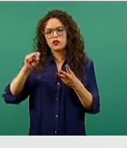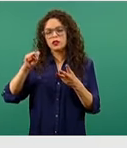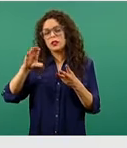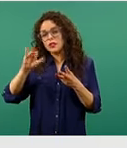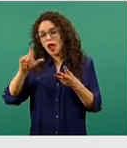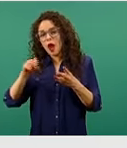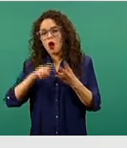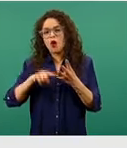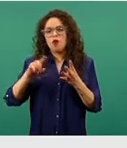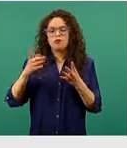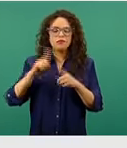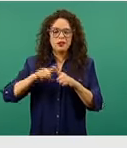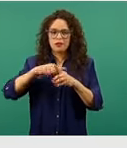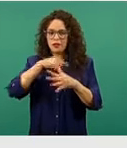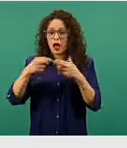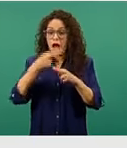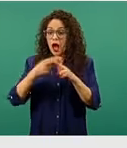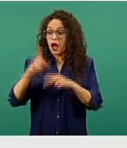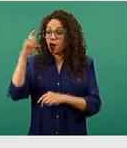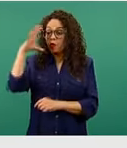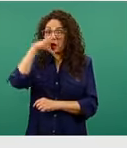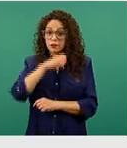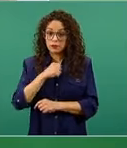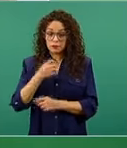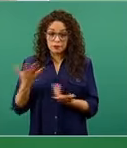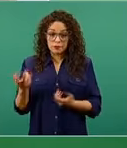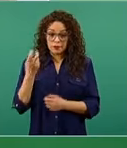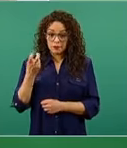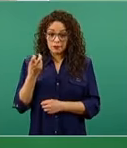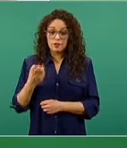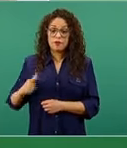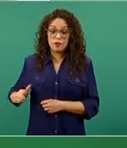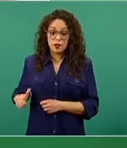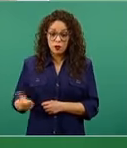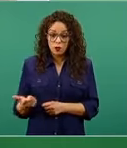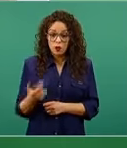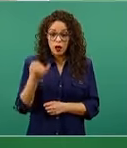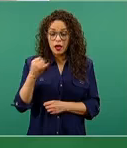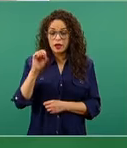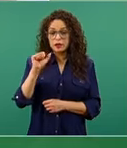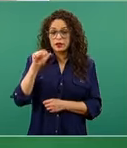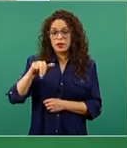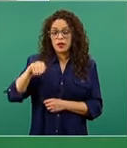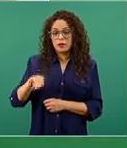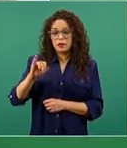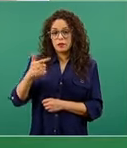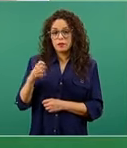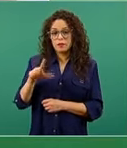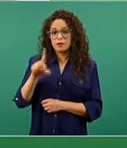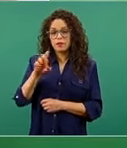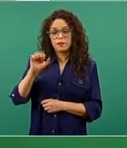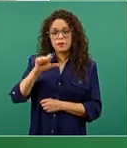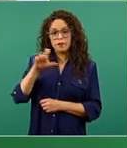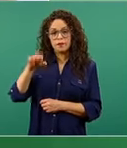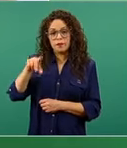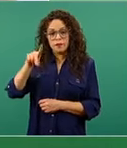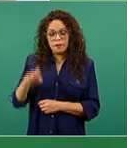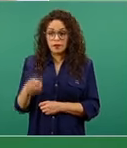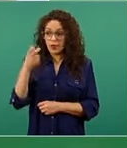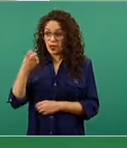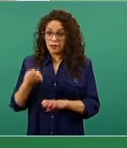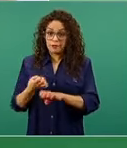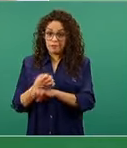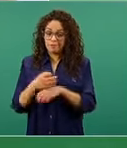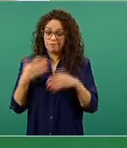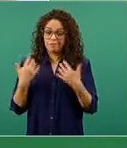Aguascalientes prácticamente. Dos ciudades patrimonio de la humanidad, como son Guanajuato y como son San Miguel de Allende, y eso hace que nuestro estado